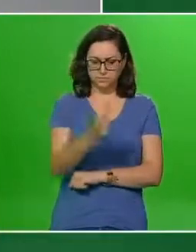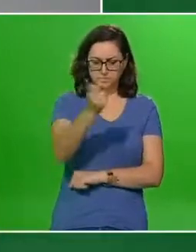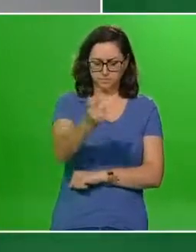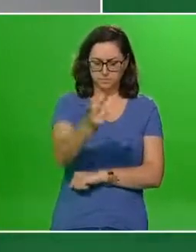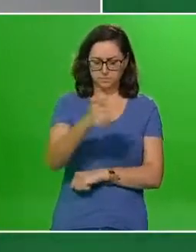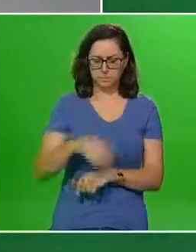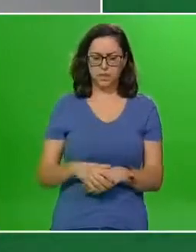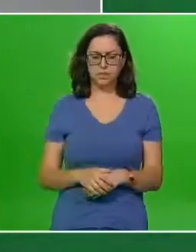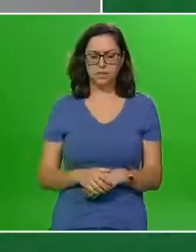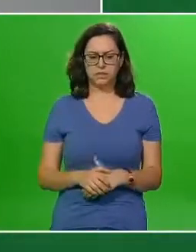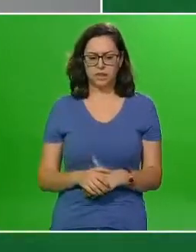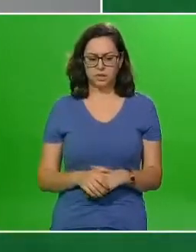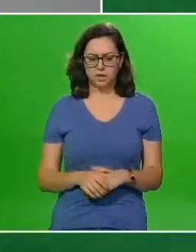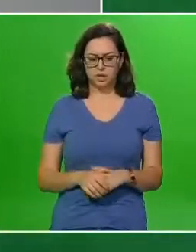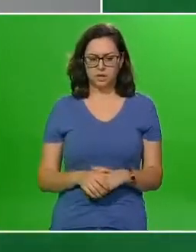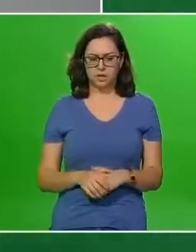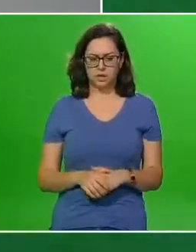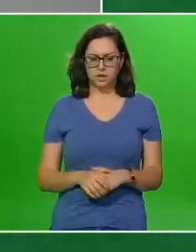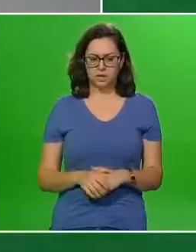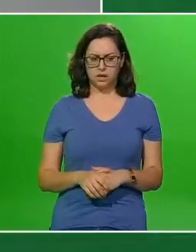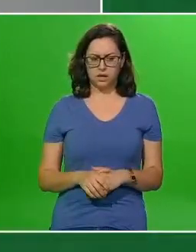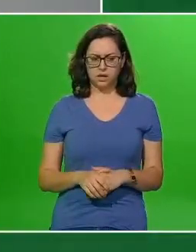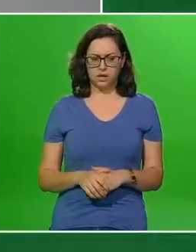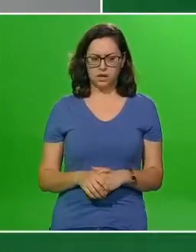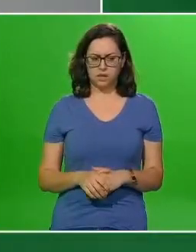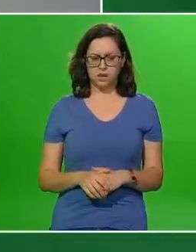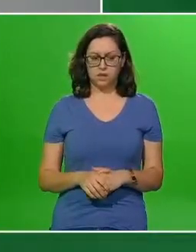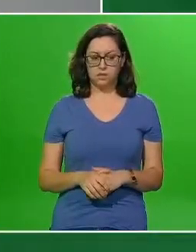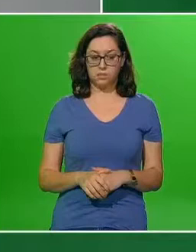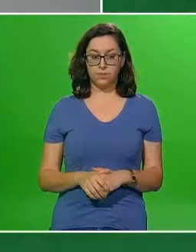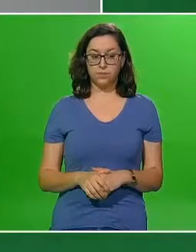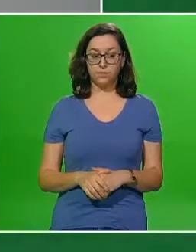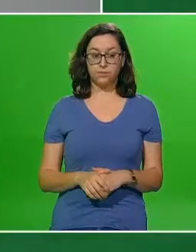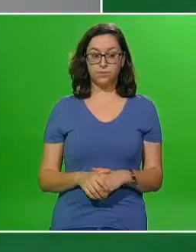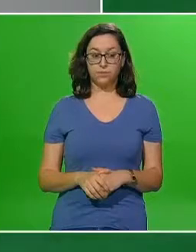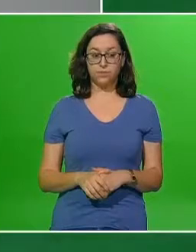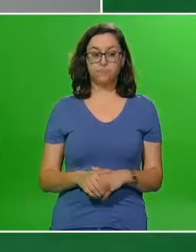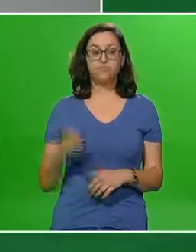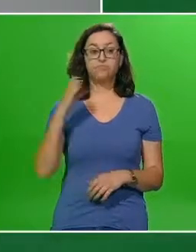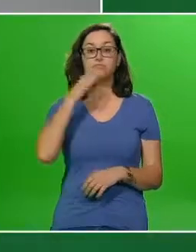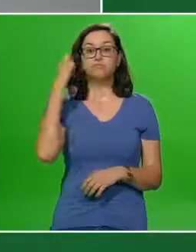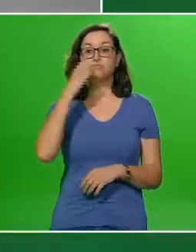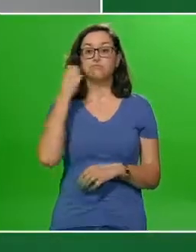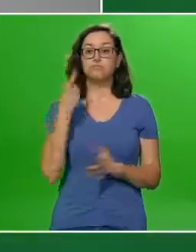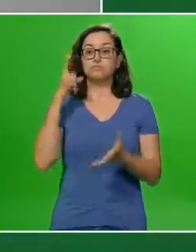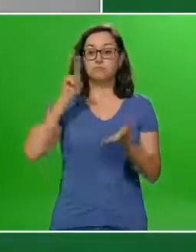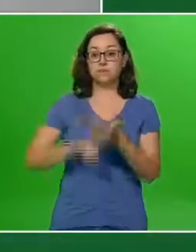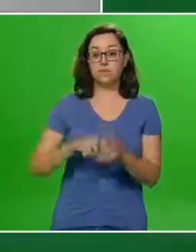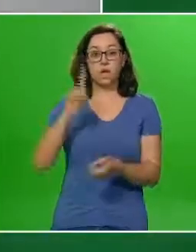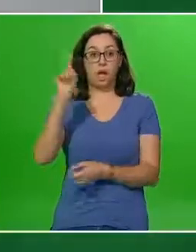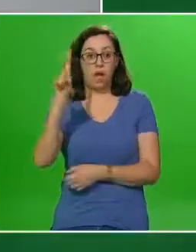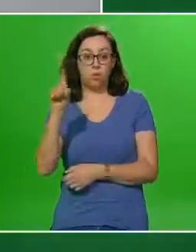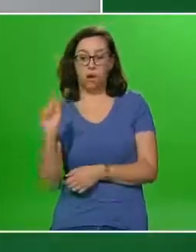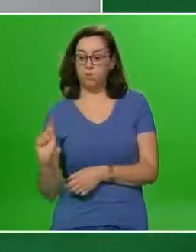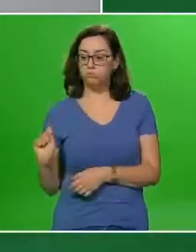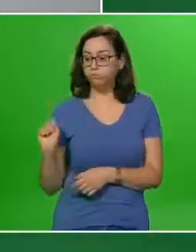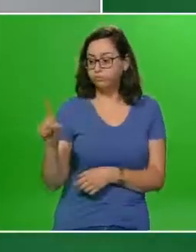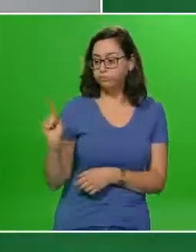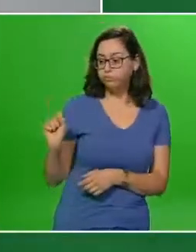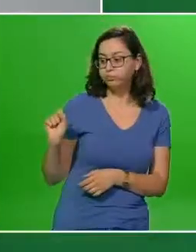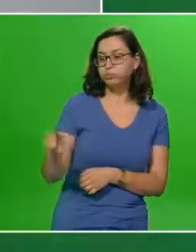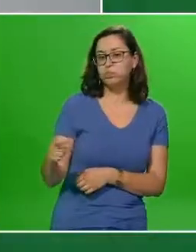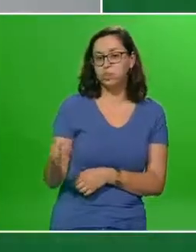hay algún tipo de reglamento o de lineamientos para los bebederos de las escuelas. Esto supongo yo en las escuelas en las que